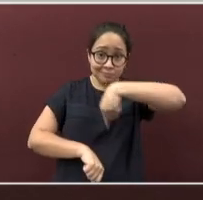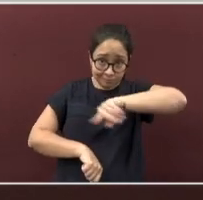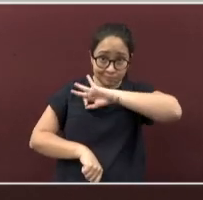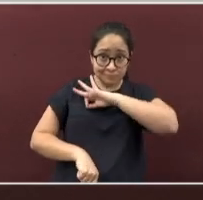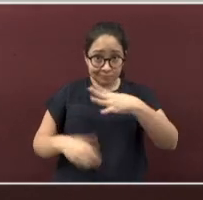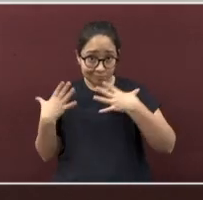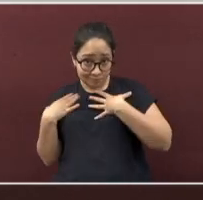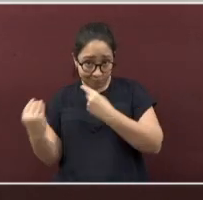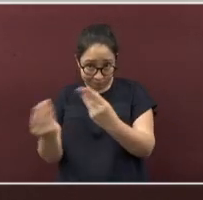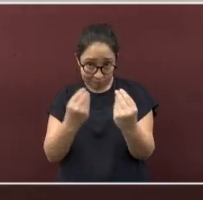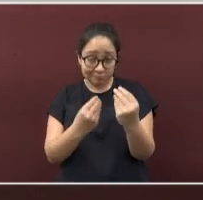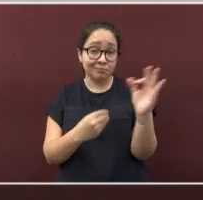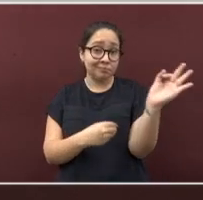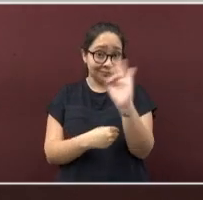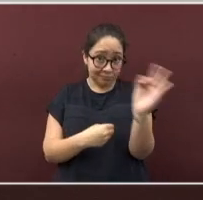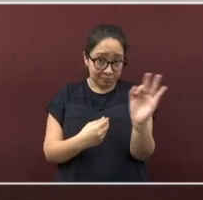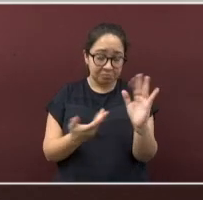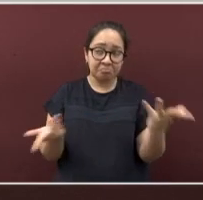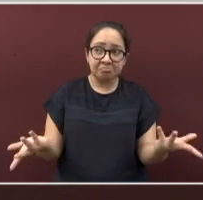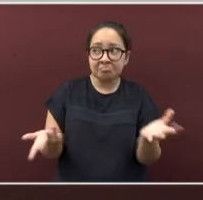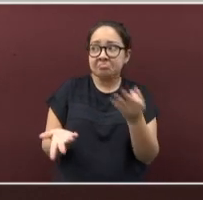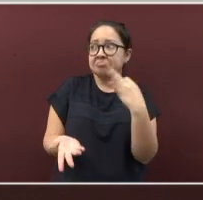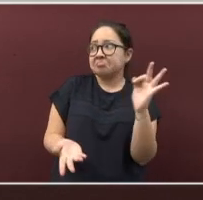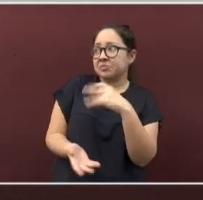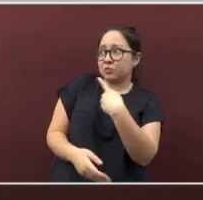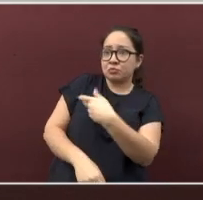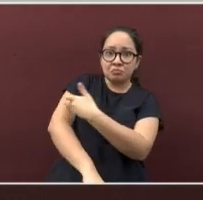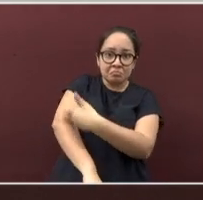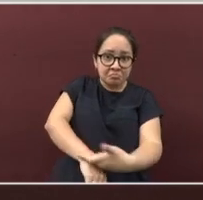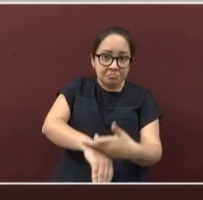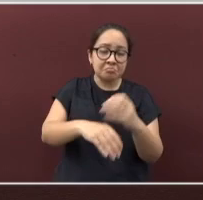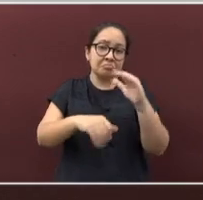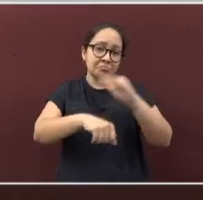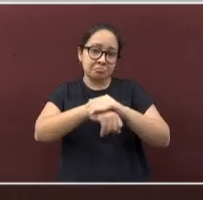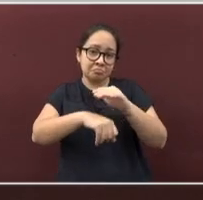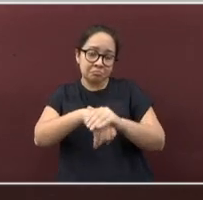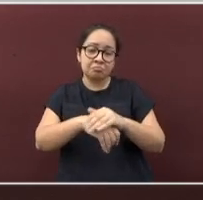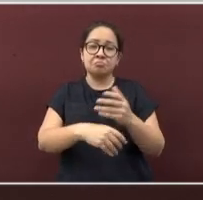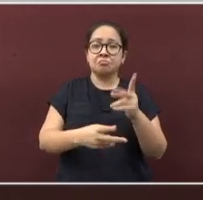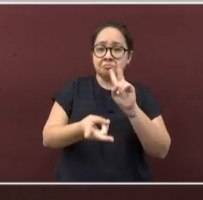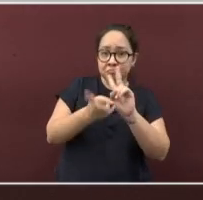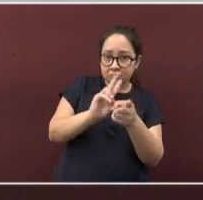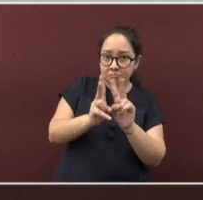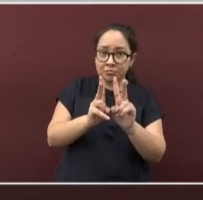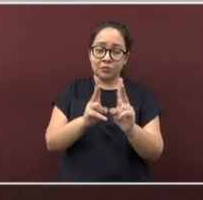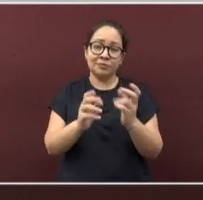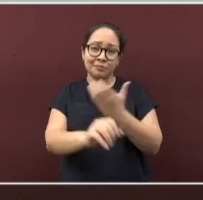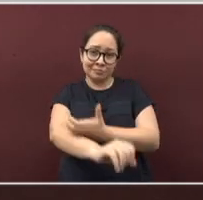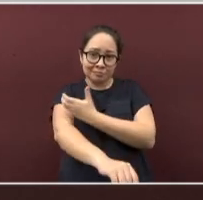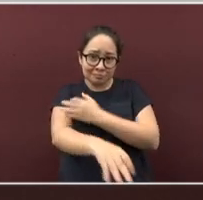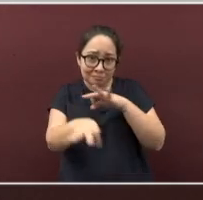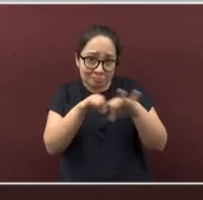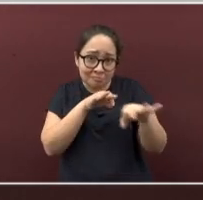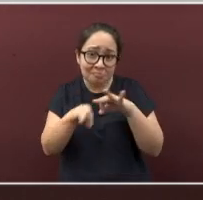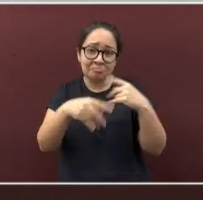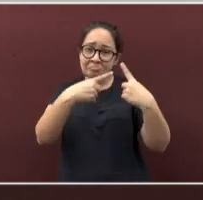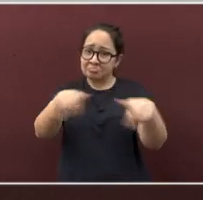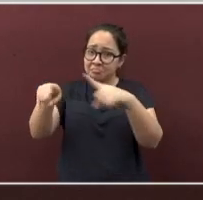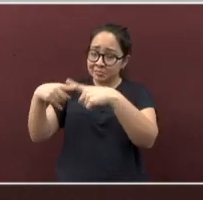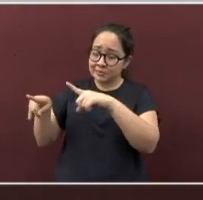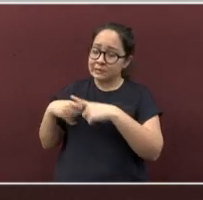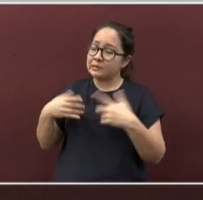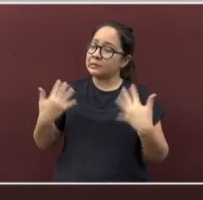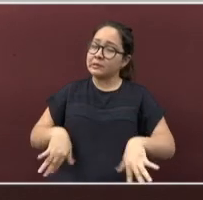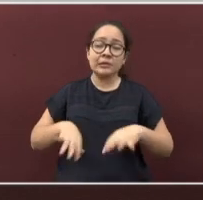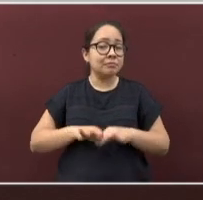personas que pueden ser sus propios familiares amigos vecinos compañeros de trabajo por lo que